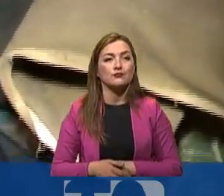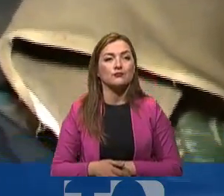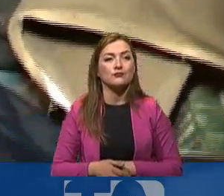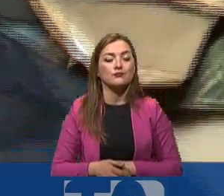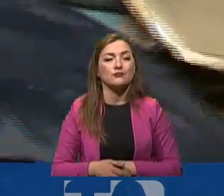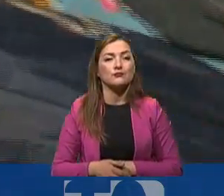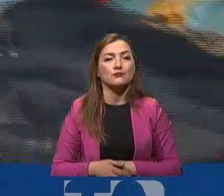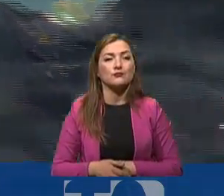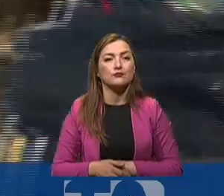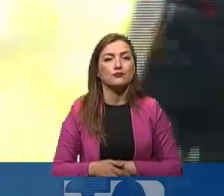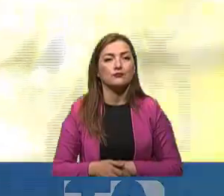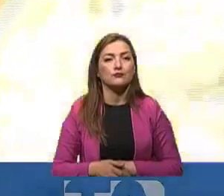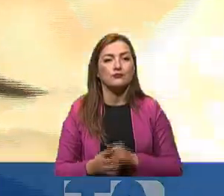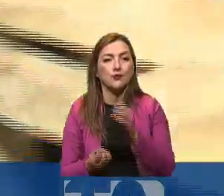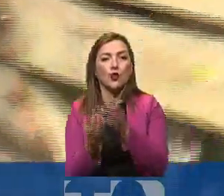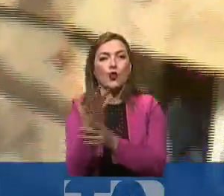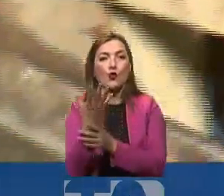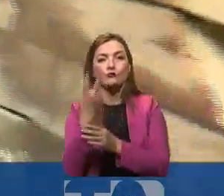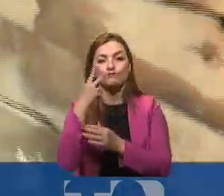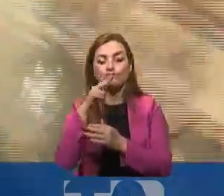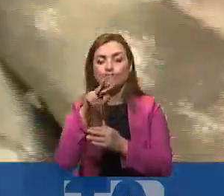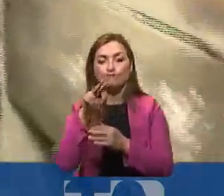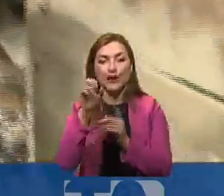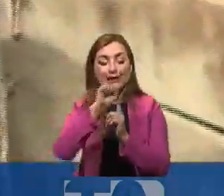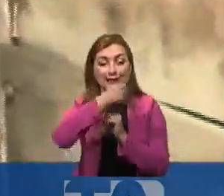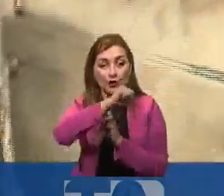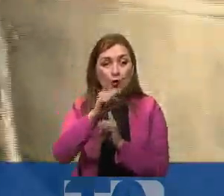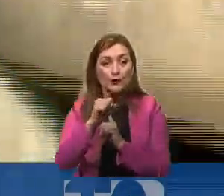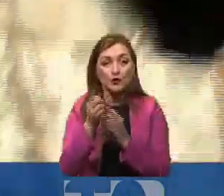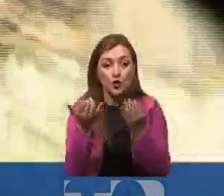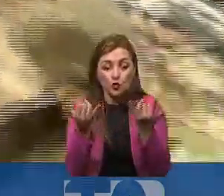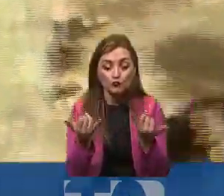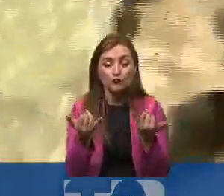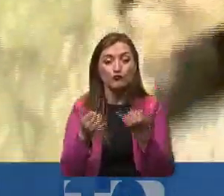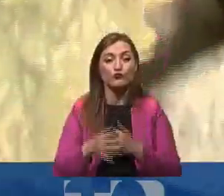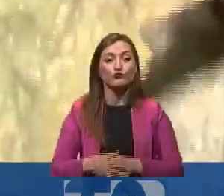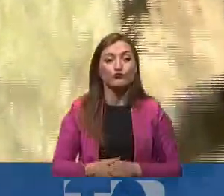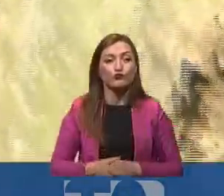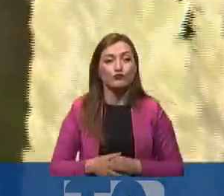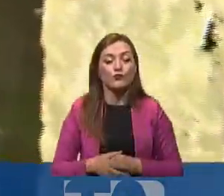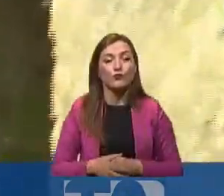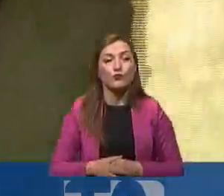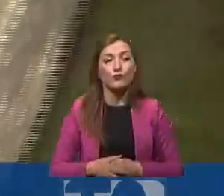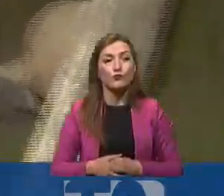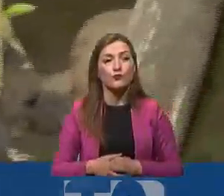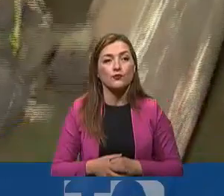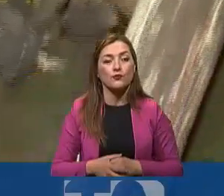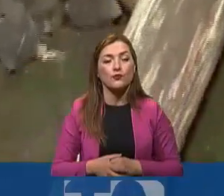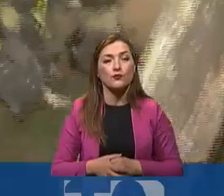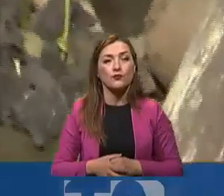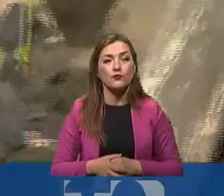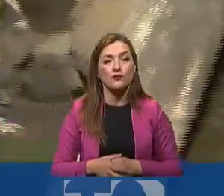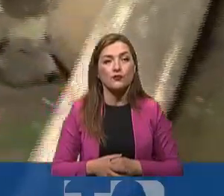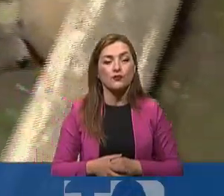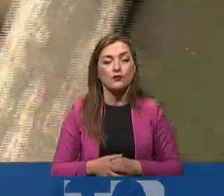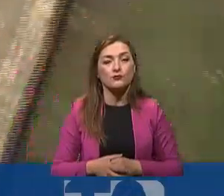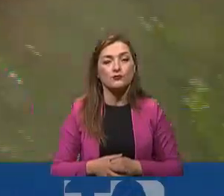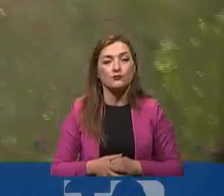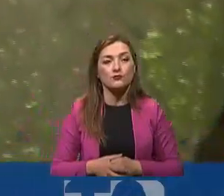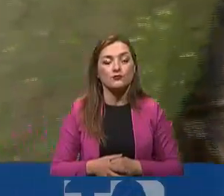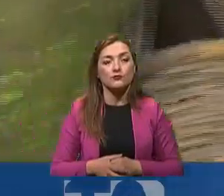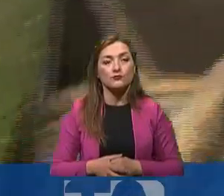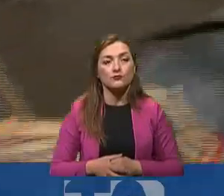tratar de ingresar para que vean ustedes la situación. Y como les manifestamos, pues en los operativos que nos han acompañado